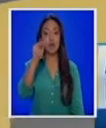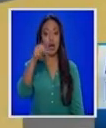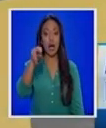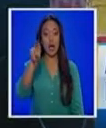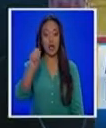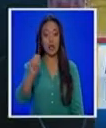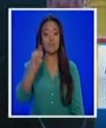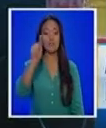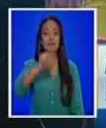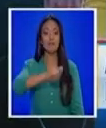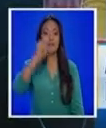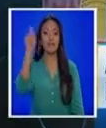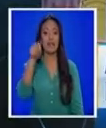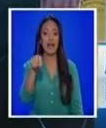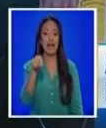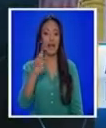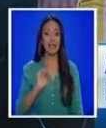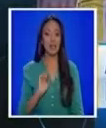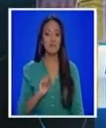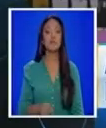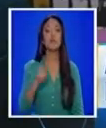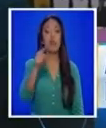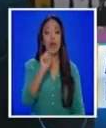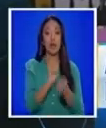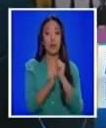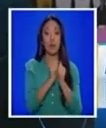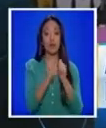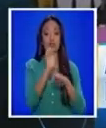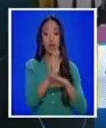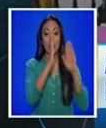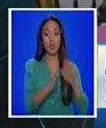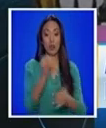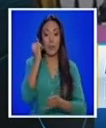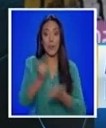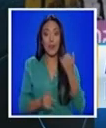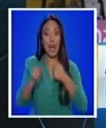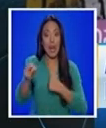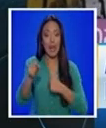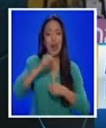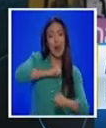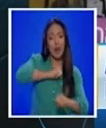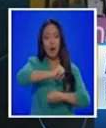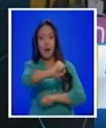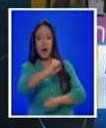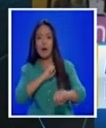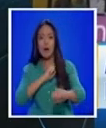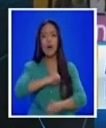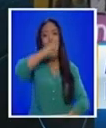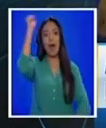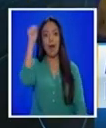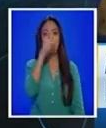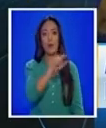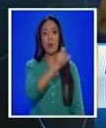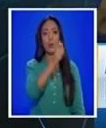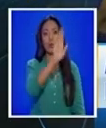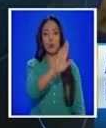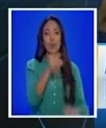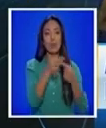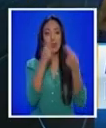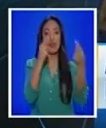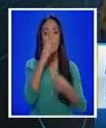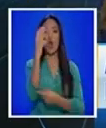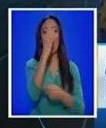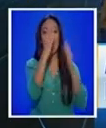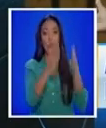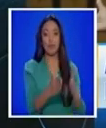bicampeón panamericano. El deportista tricolor se impuso en la final de la lucha grecorromana al colombiano Dicher Toro, en la categoría